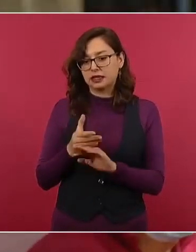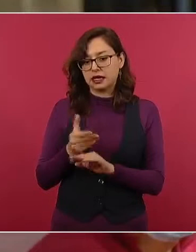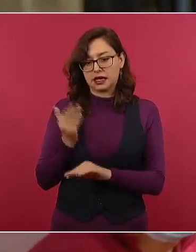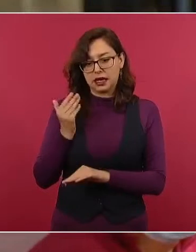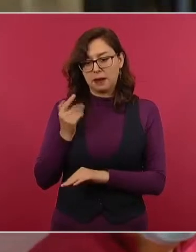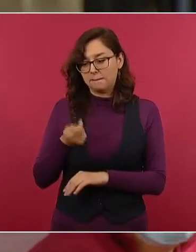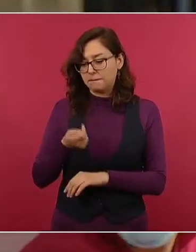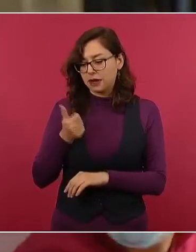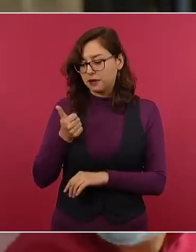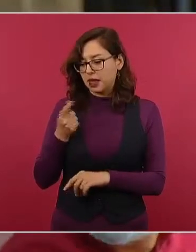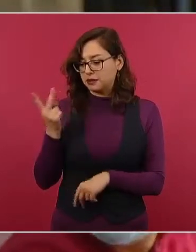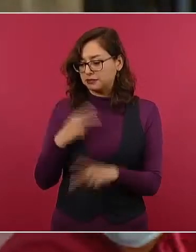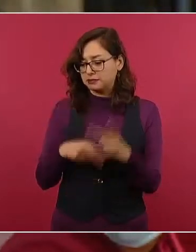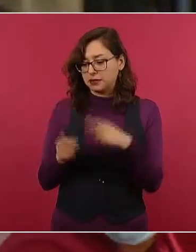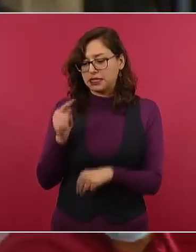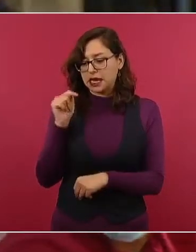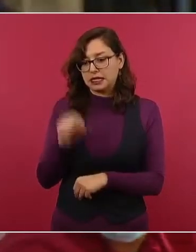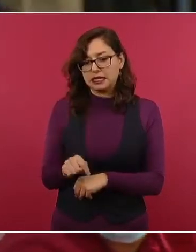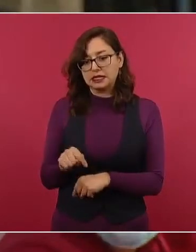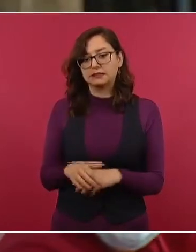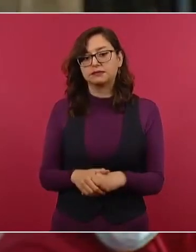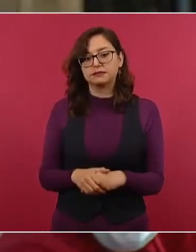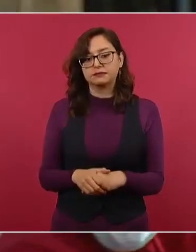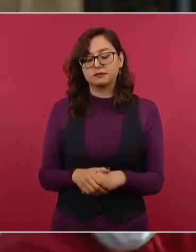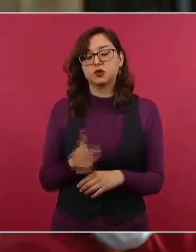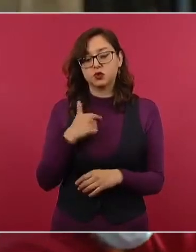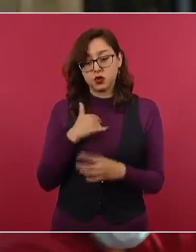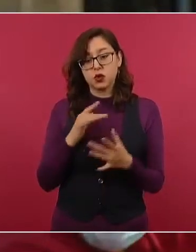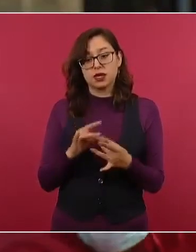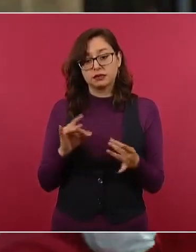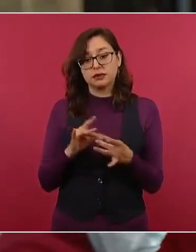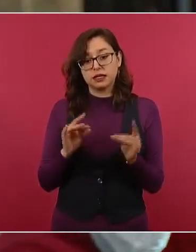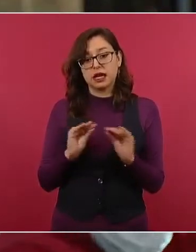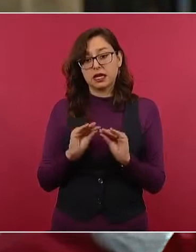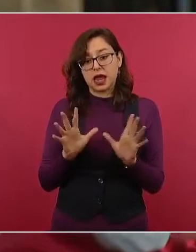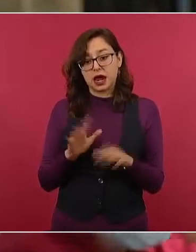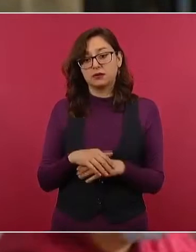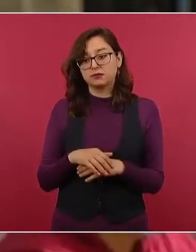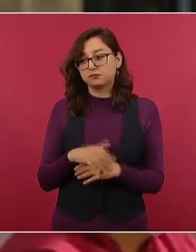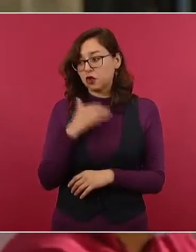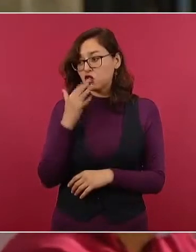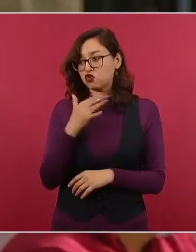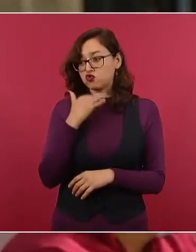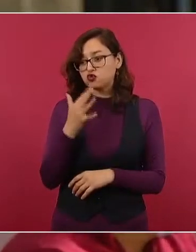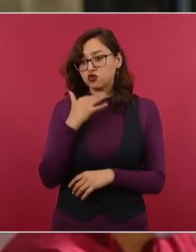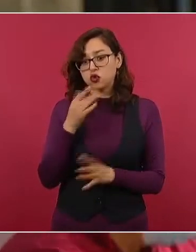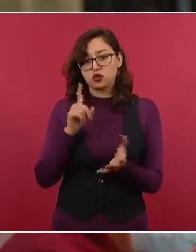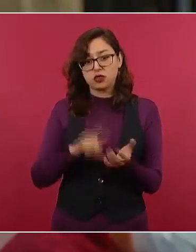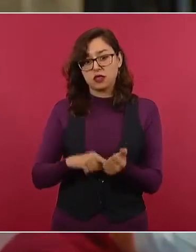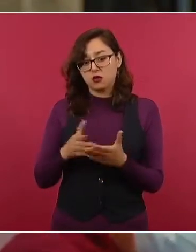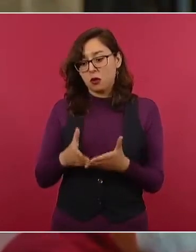corrupción en la Marina Mercante. Eso significa también puertos y algunas otras cosas. Ha habido